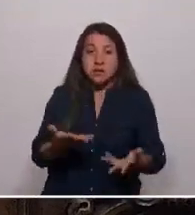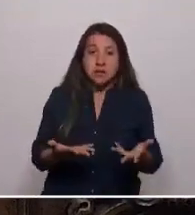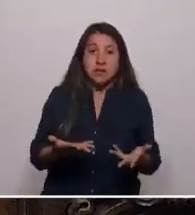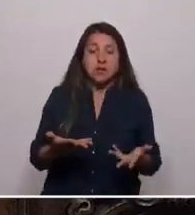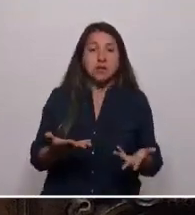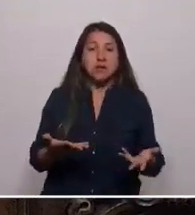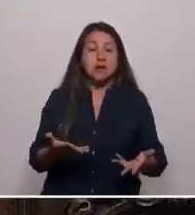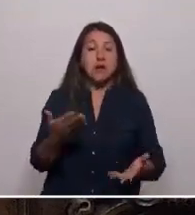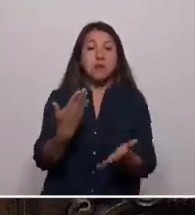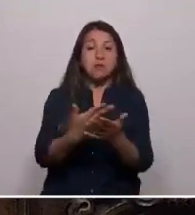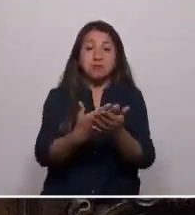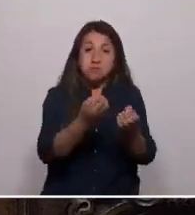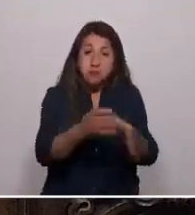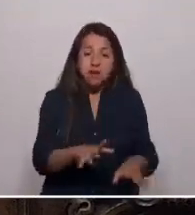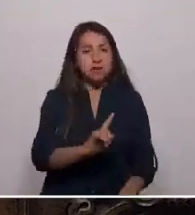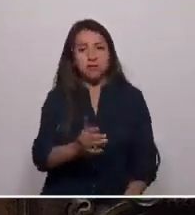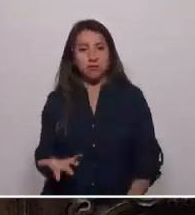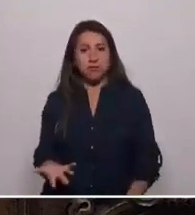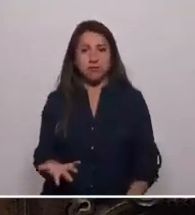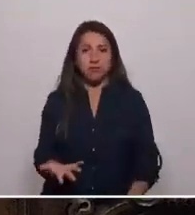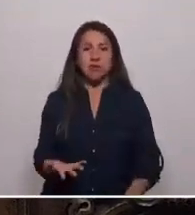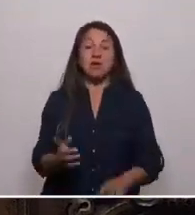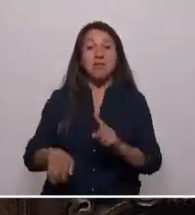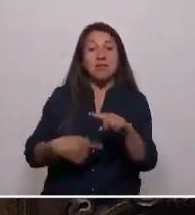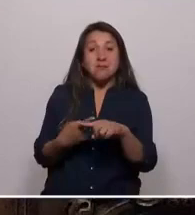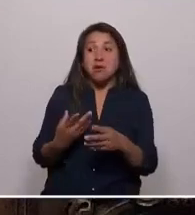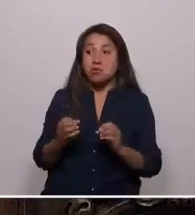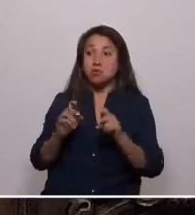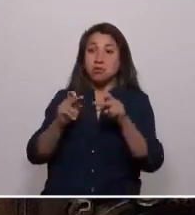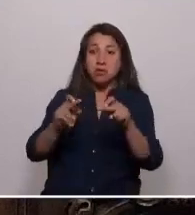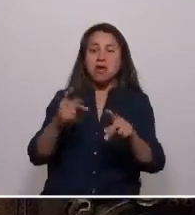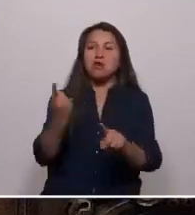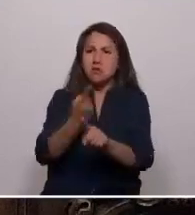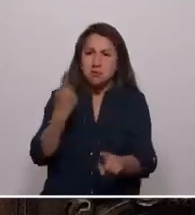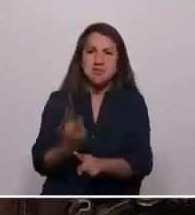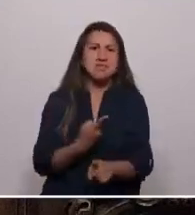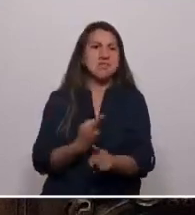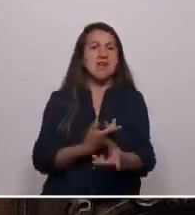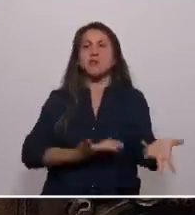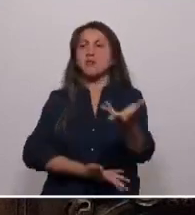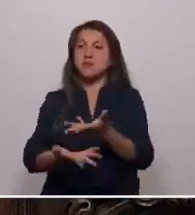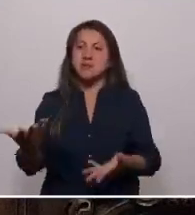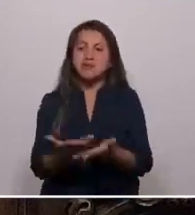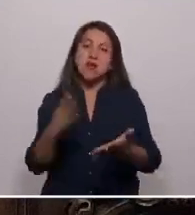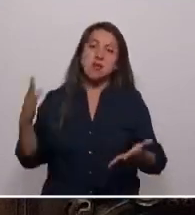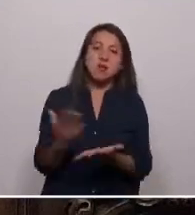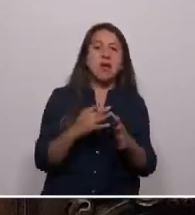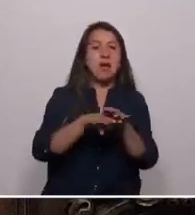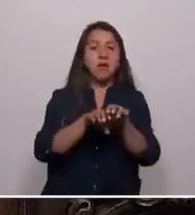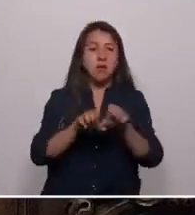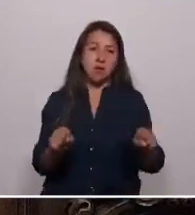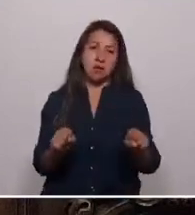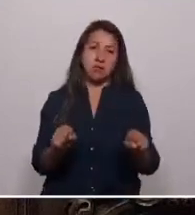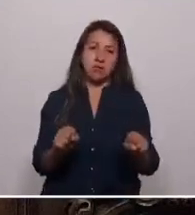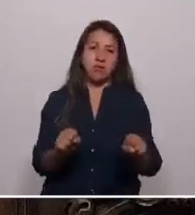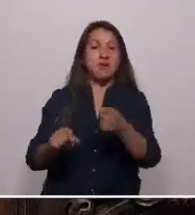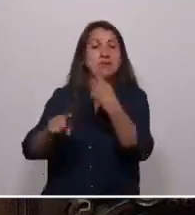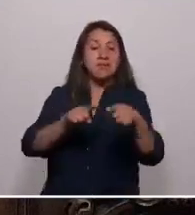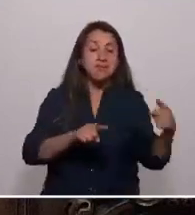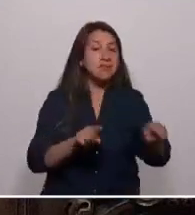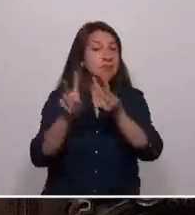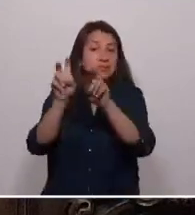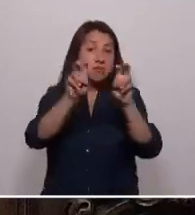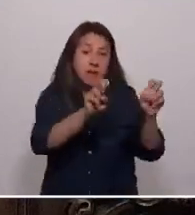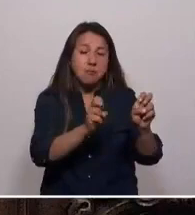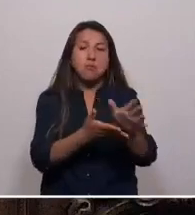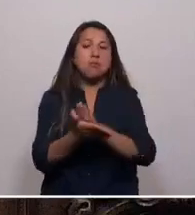la desaprovechemos. Además, esta es una oportunidad para conversar, discutir y acordar avances en respecto de diversas materias,